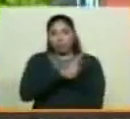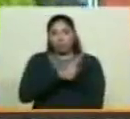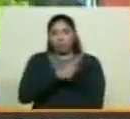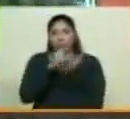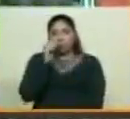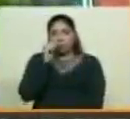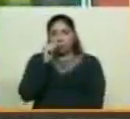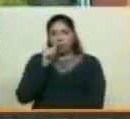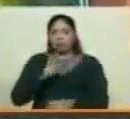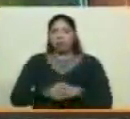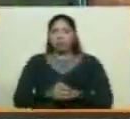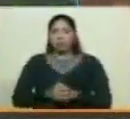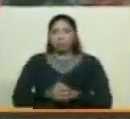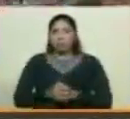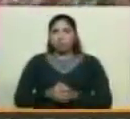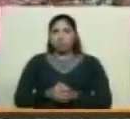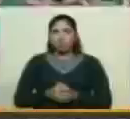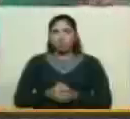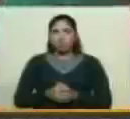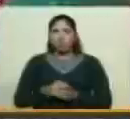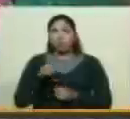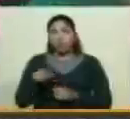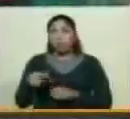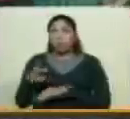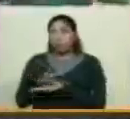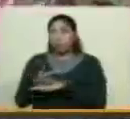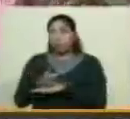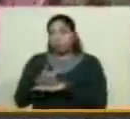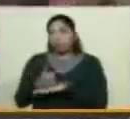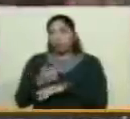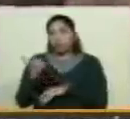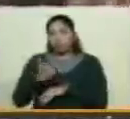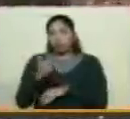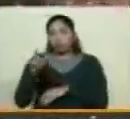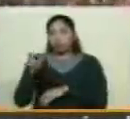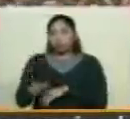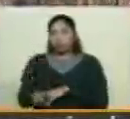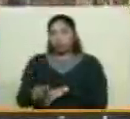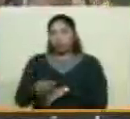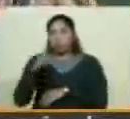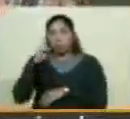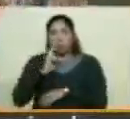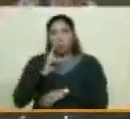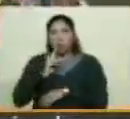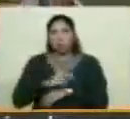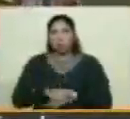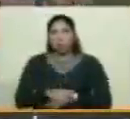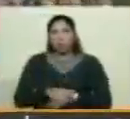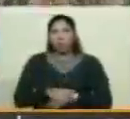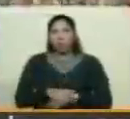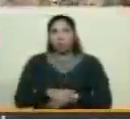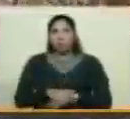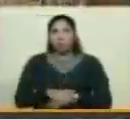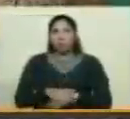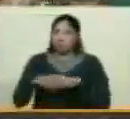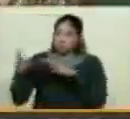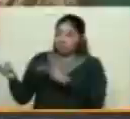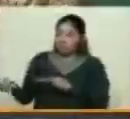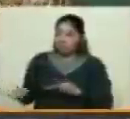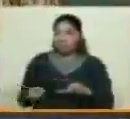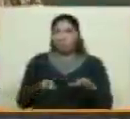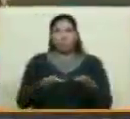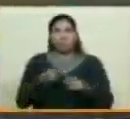no era cierto y gobernador del estado bolívar lo recibe de pensante cultural con el